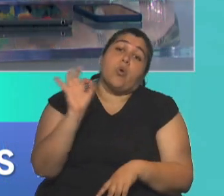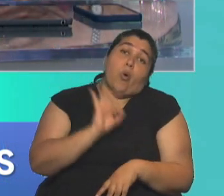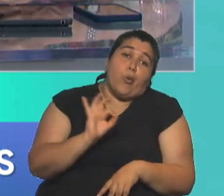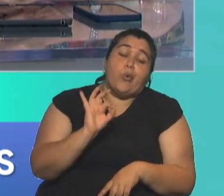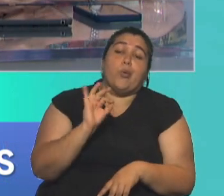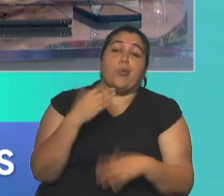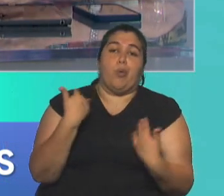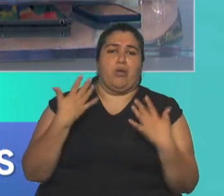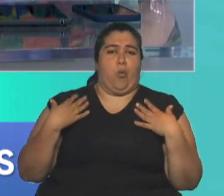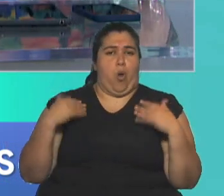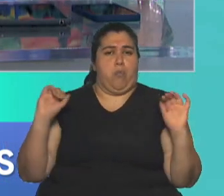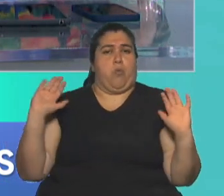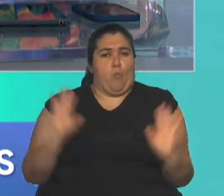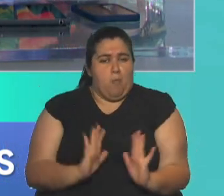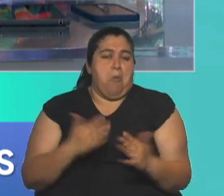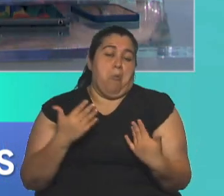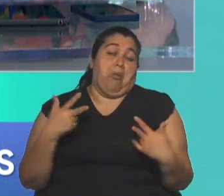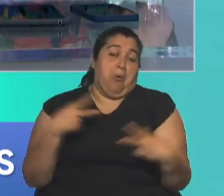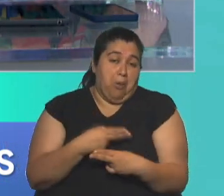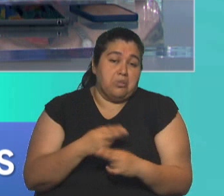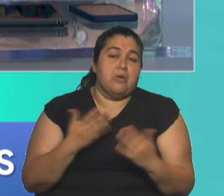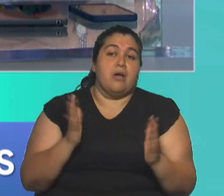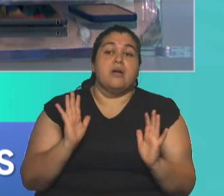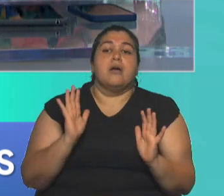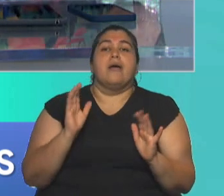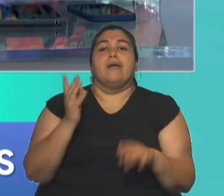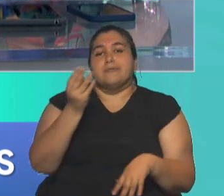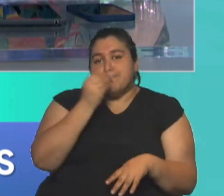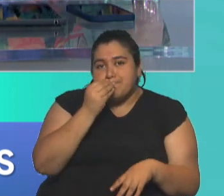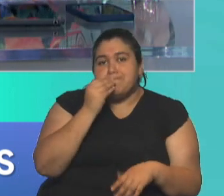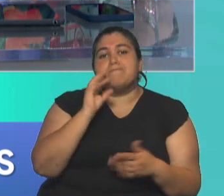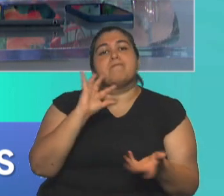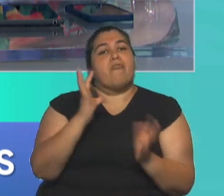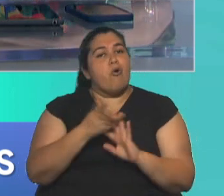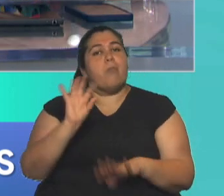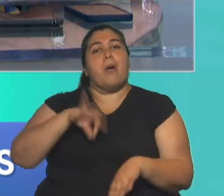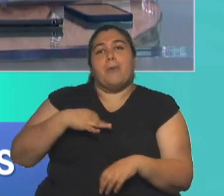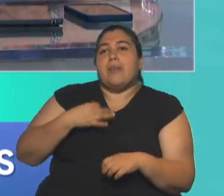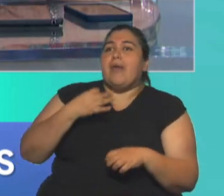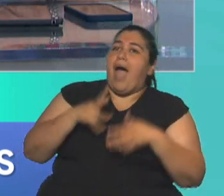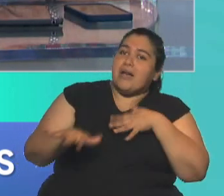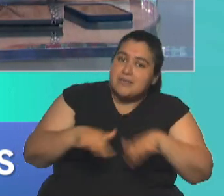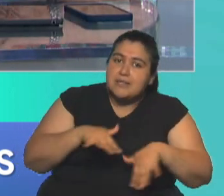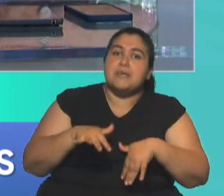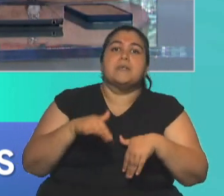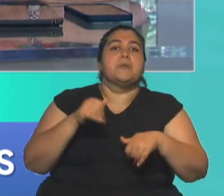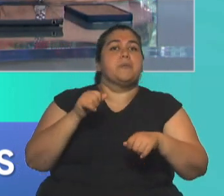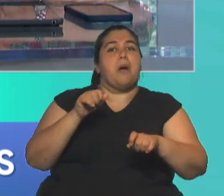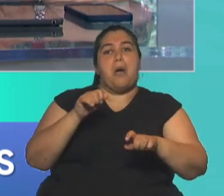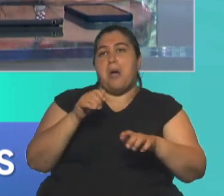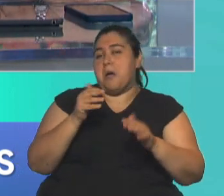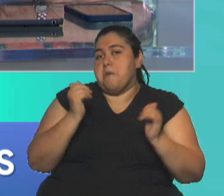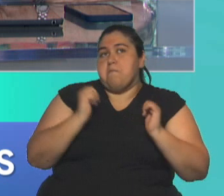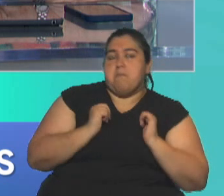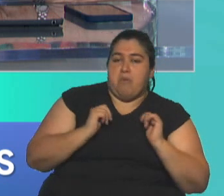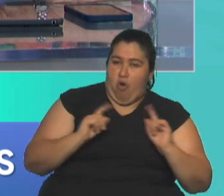desciende mucho de peso, hace buenos hábitos. Exacto, una vida activa, con actividad sin